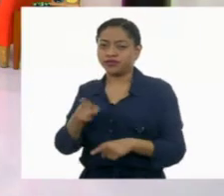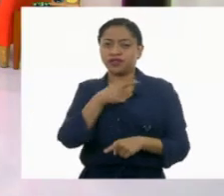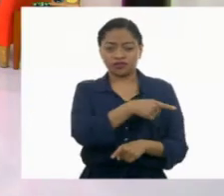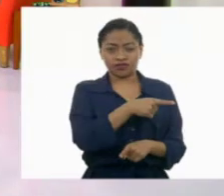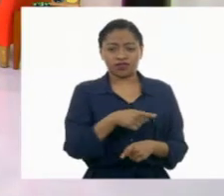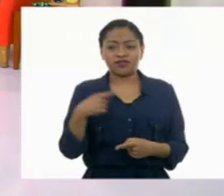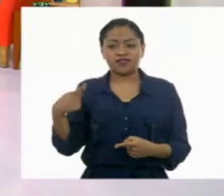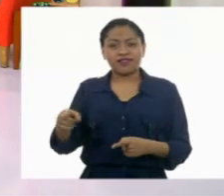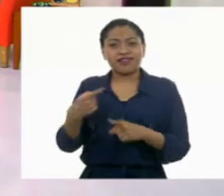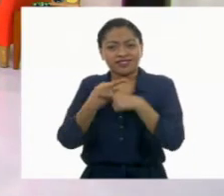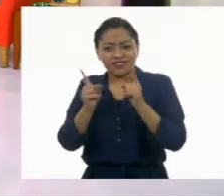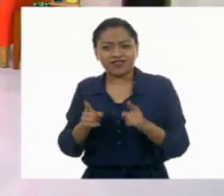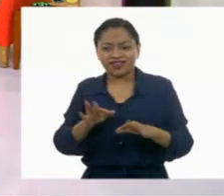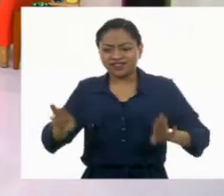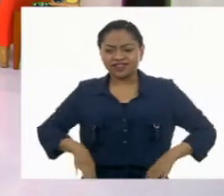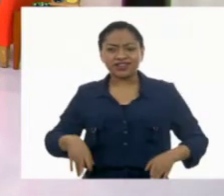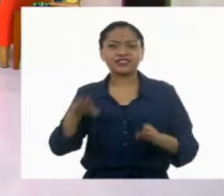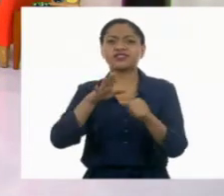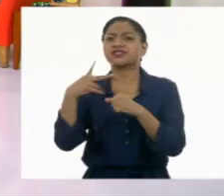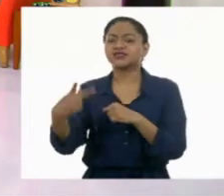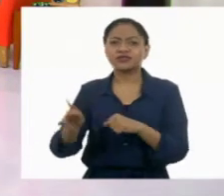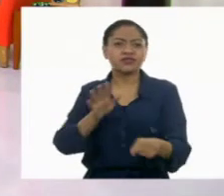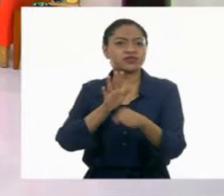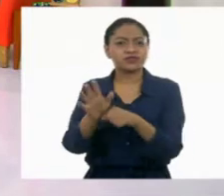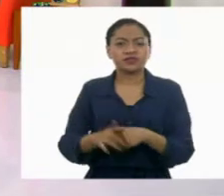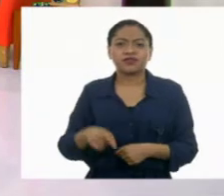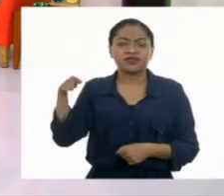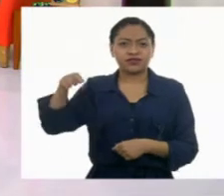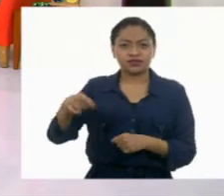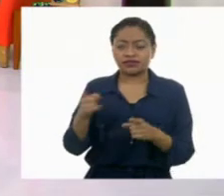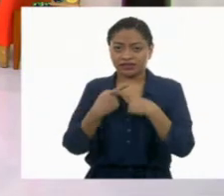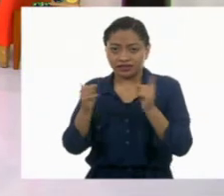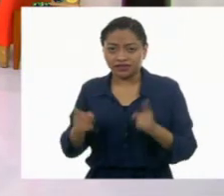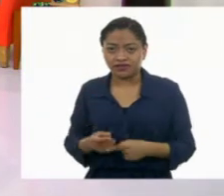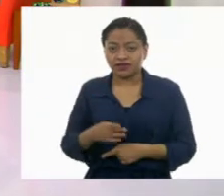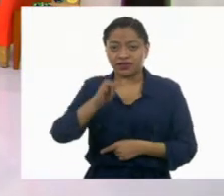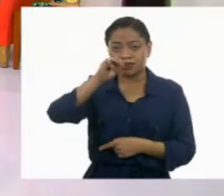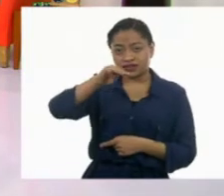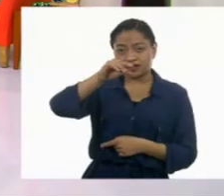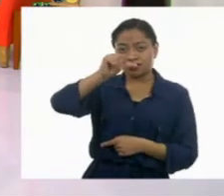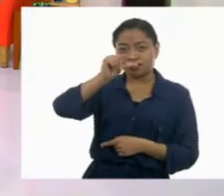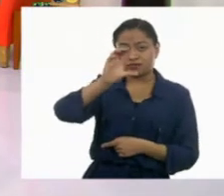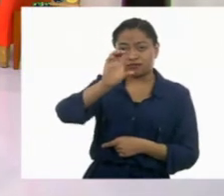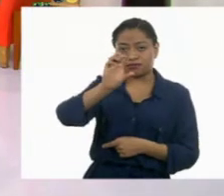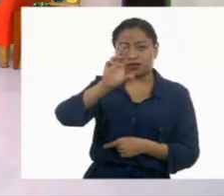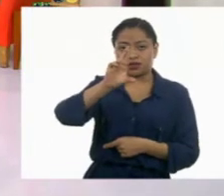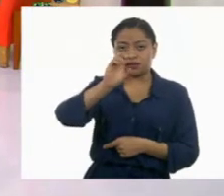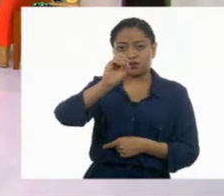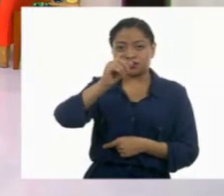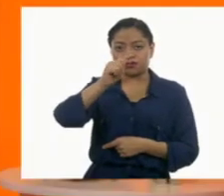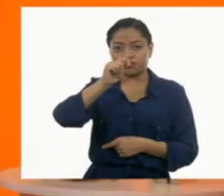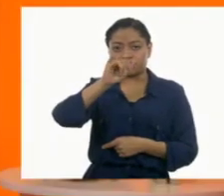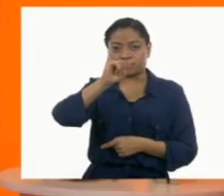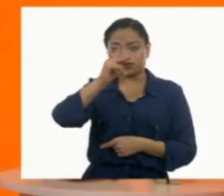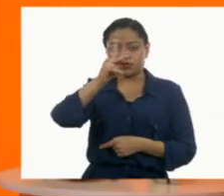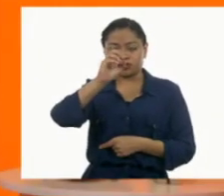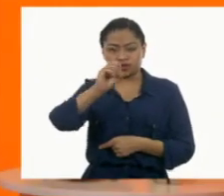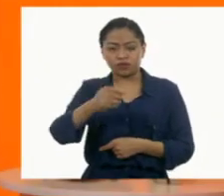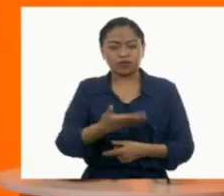características generales de este formato denominado macrotipo? Sí, claro, bueno, el principal